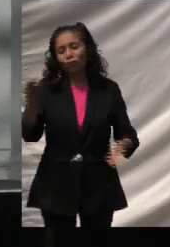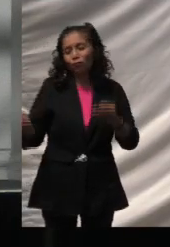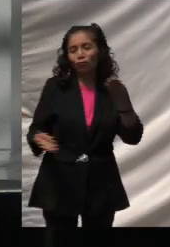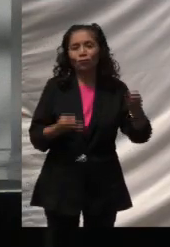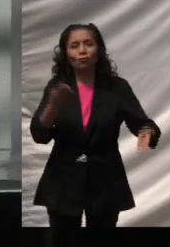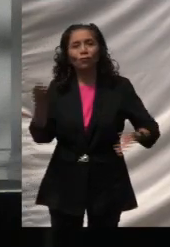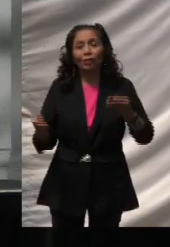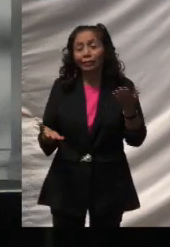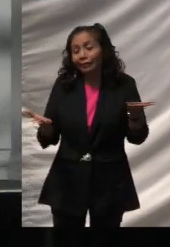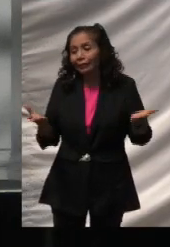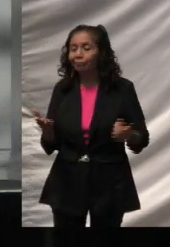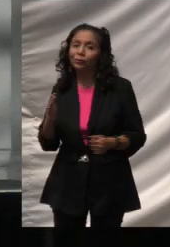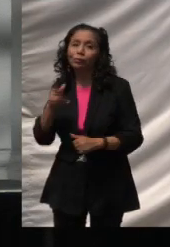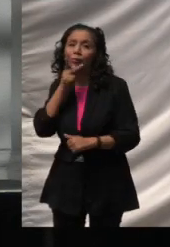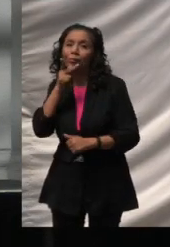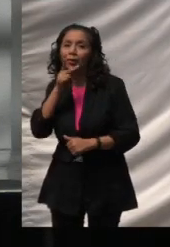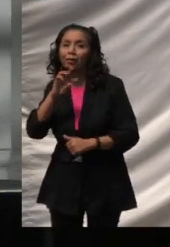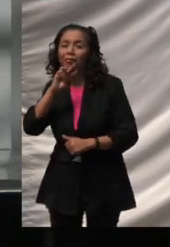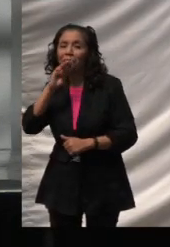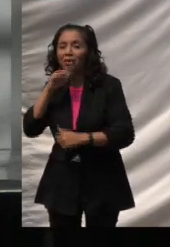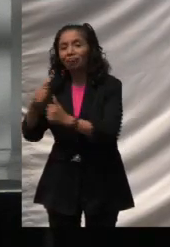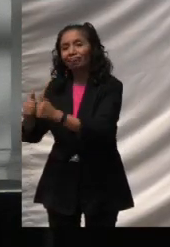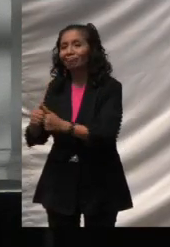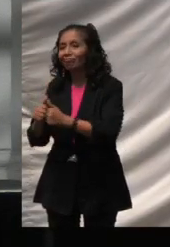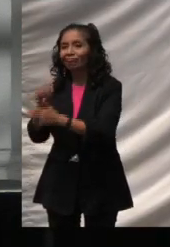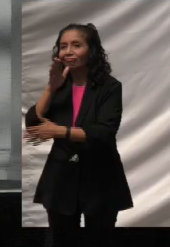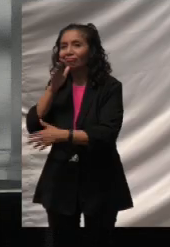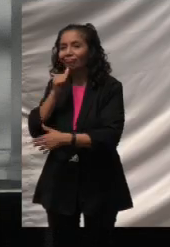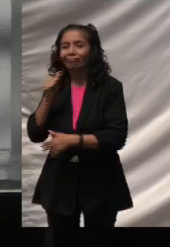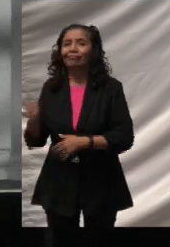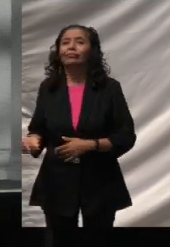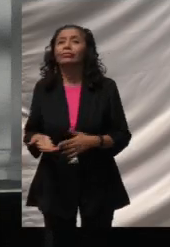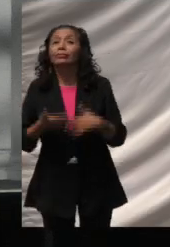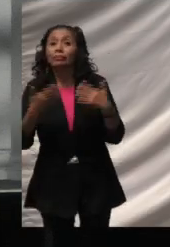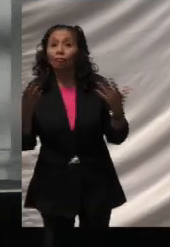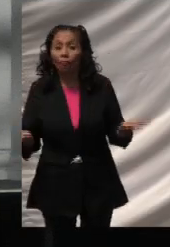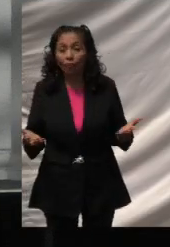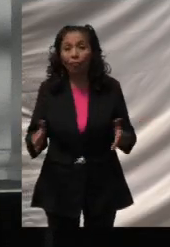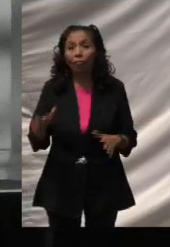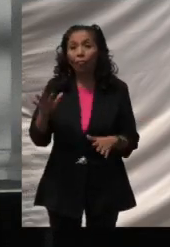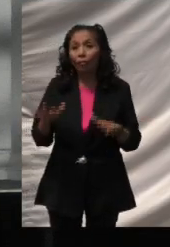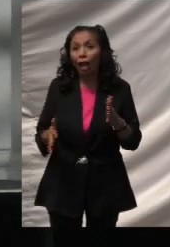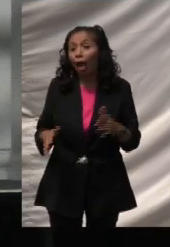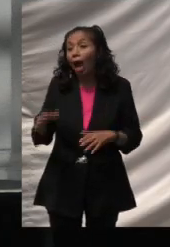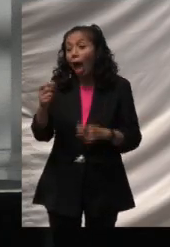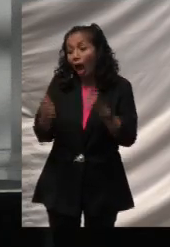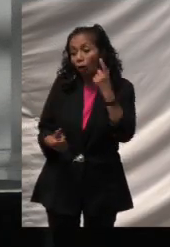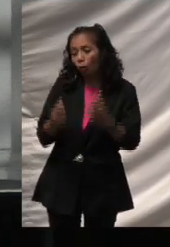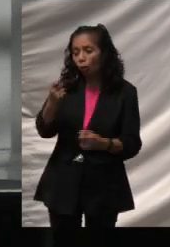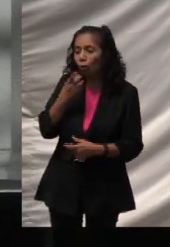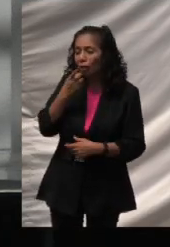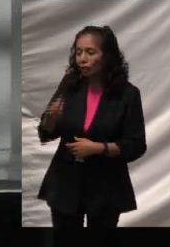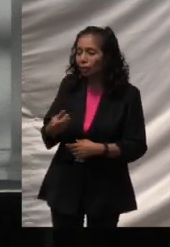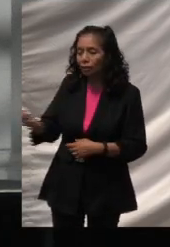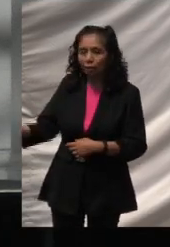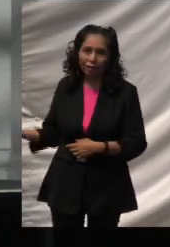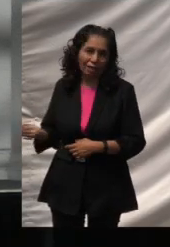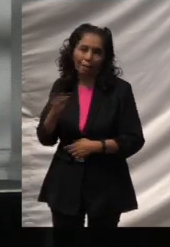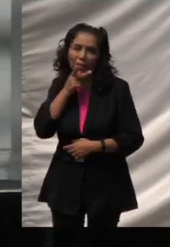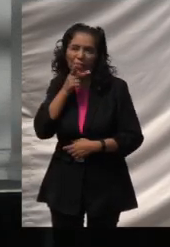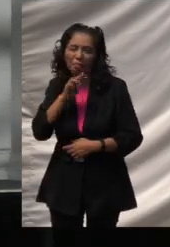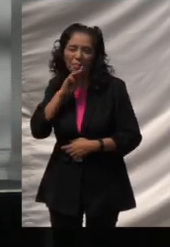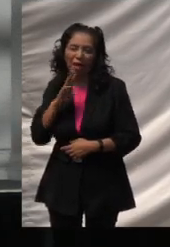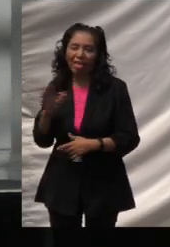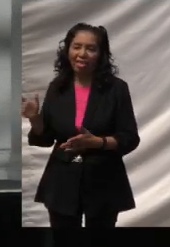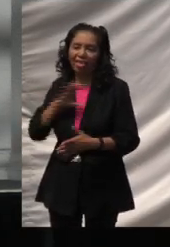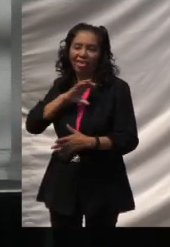de no poder estar con sus padres. Muchos podían pensar que sus padres no la querían, pero su abuelita siempre la aconsejaba de que